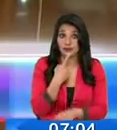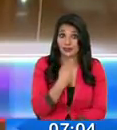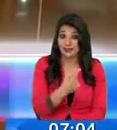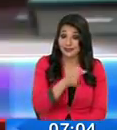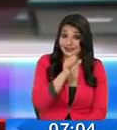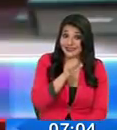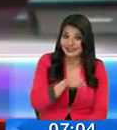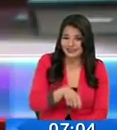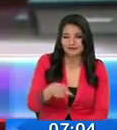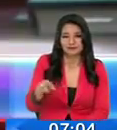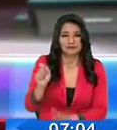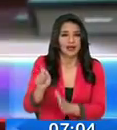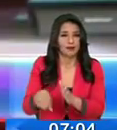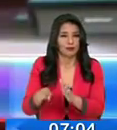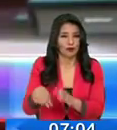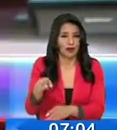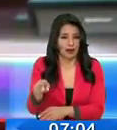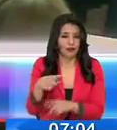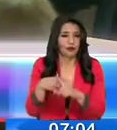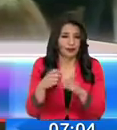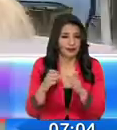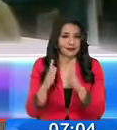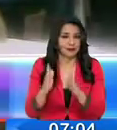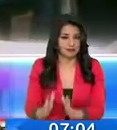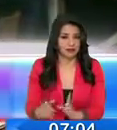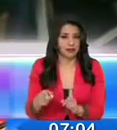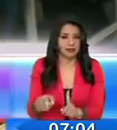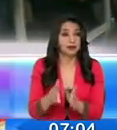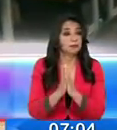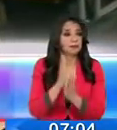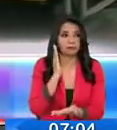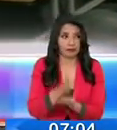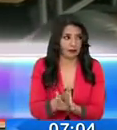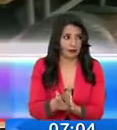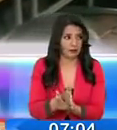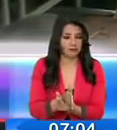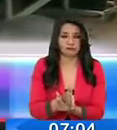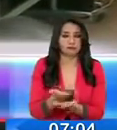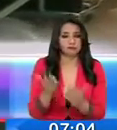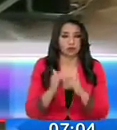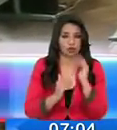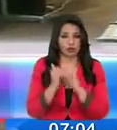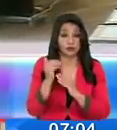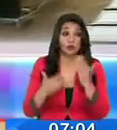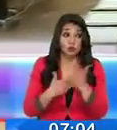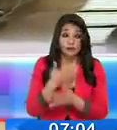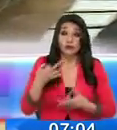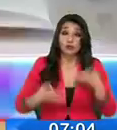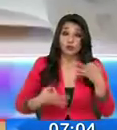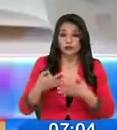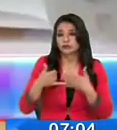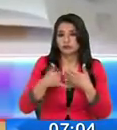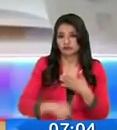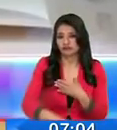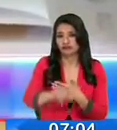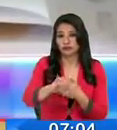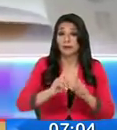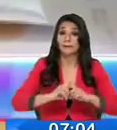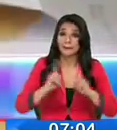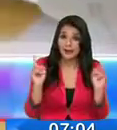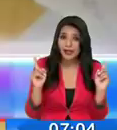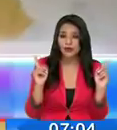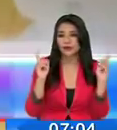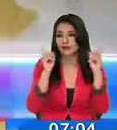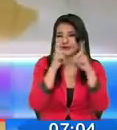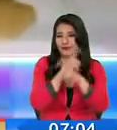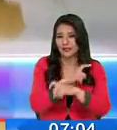ex legislador Cristian Viteri, quien planteó la nulidad para su cliente, el nuevo magistrado deberá continuar con el caso. Sin embargo, las